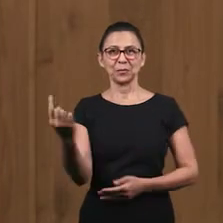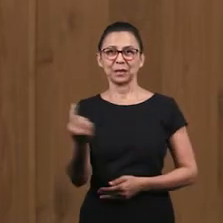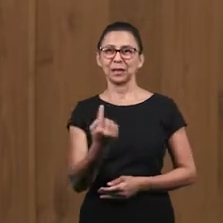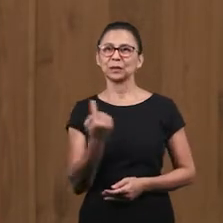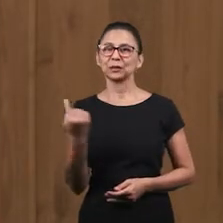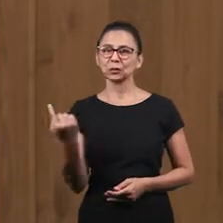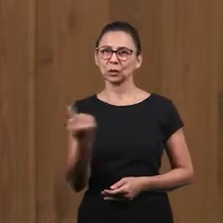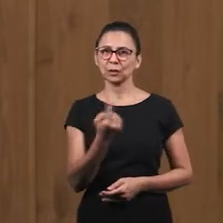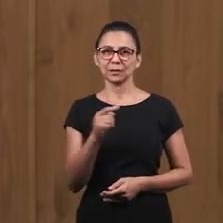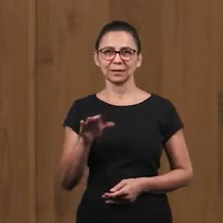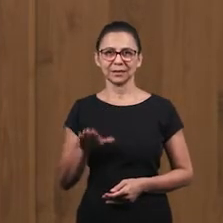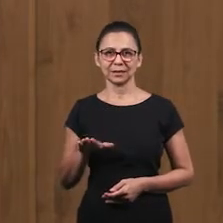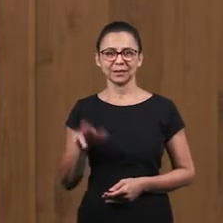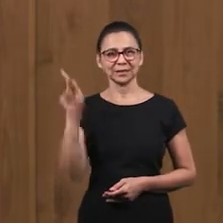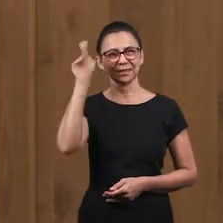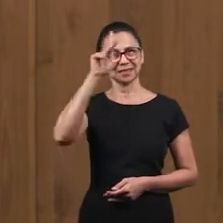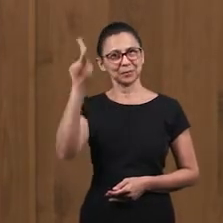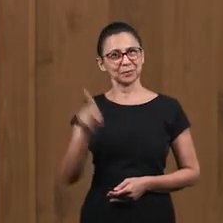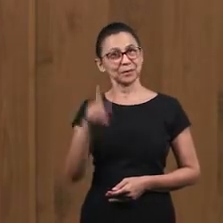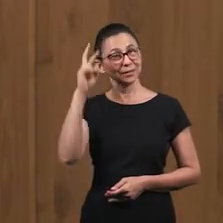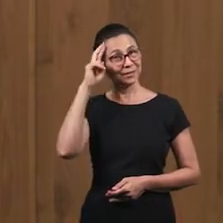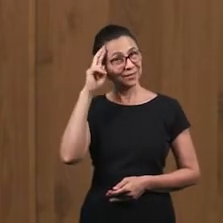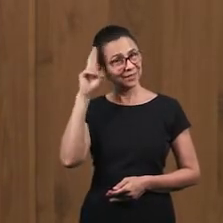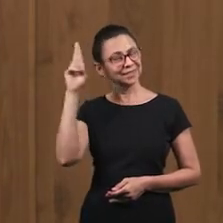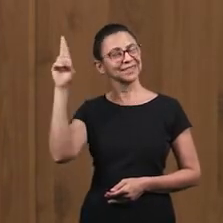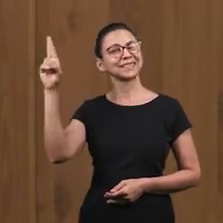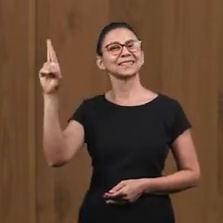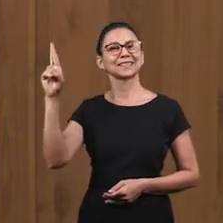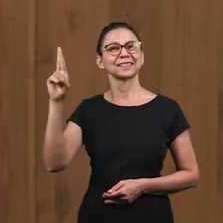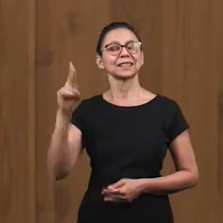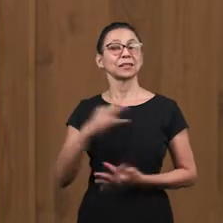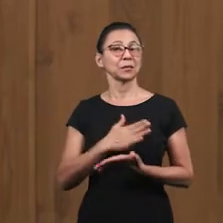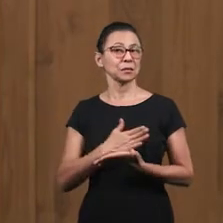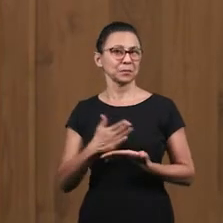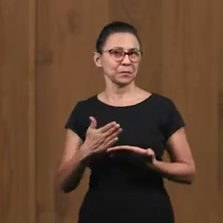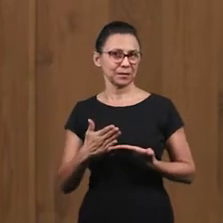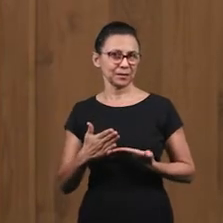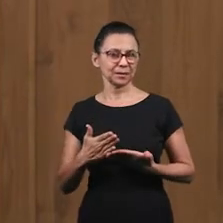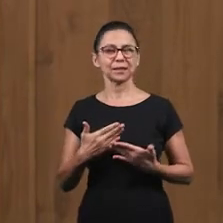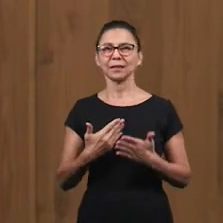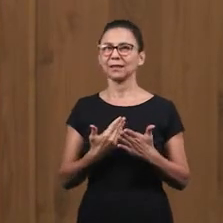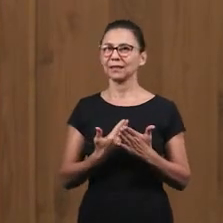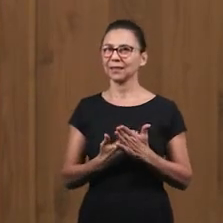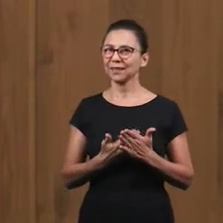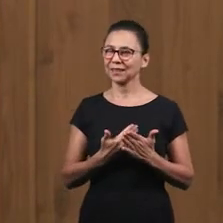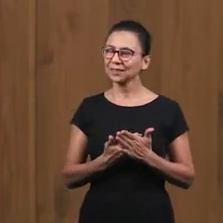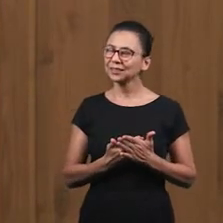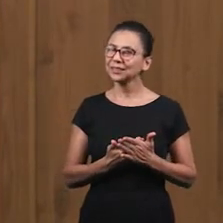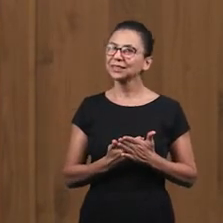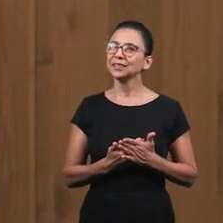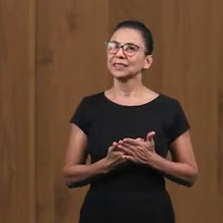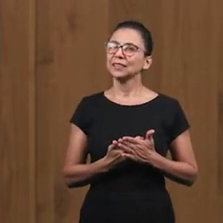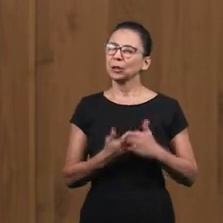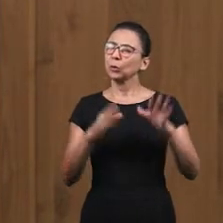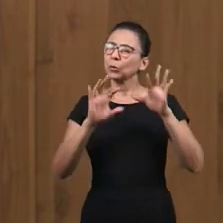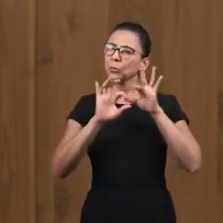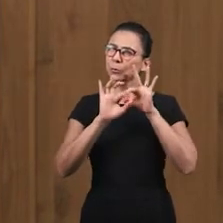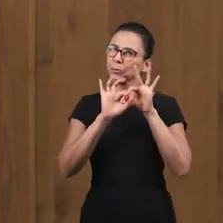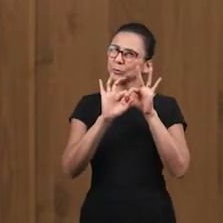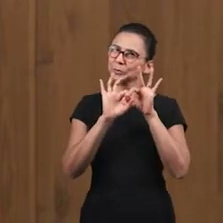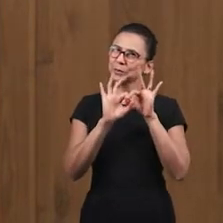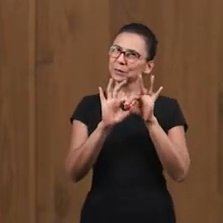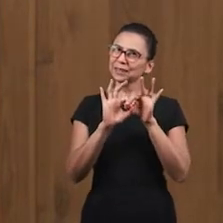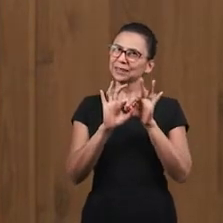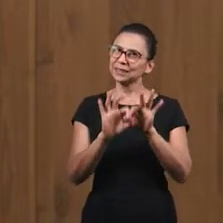bendigamos a todos los niños con la paz del Señor. Nosotros vamos a comenzar nuestra clase y ahora vamos